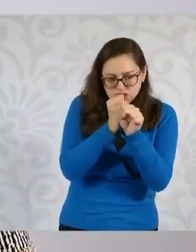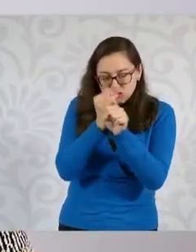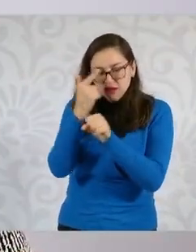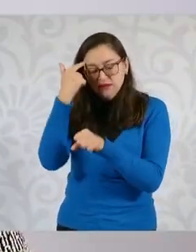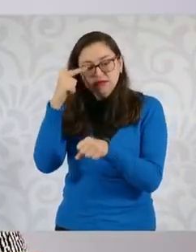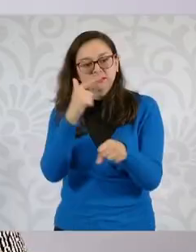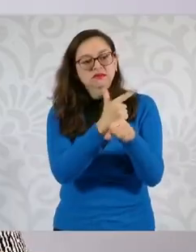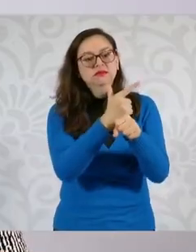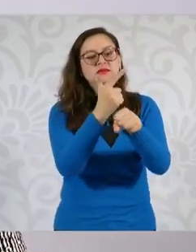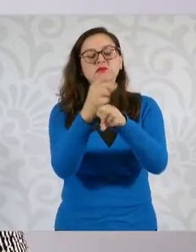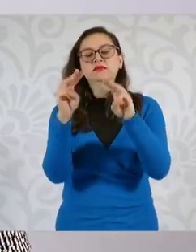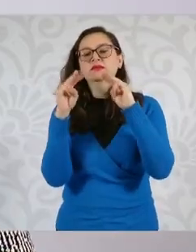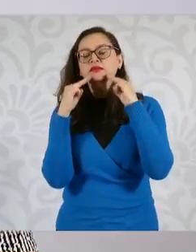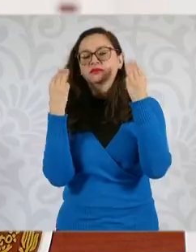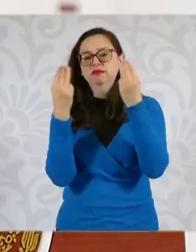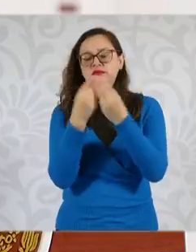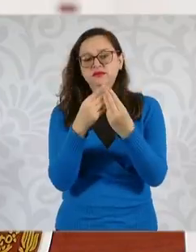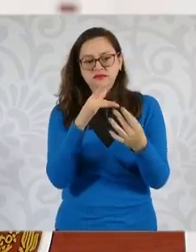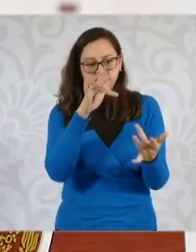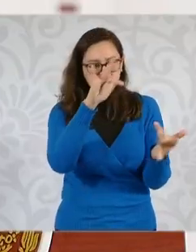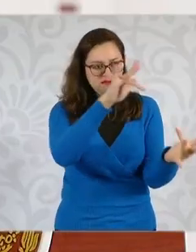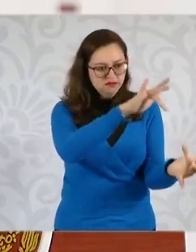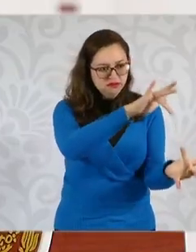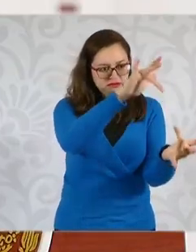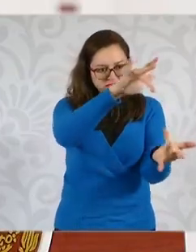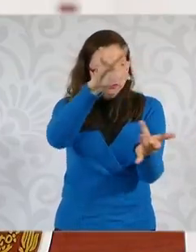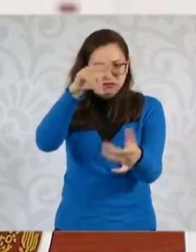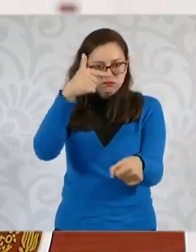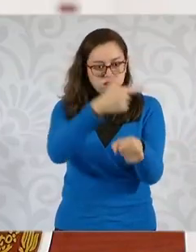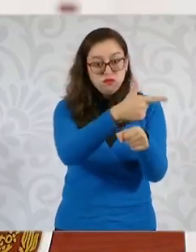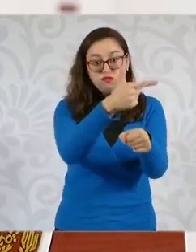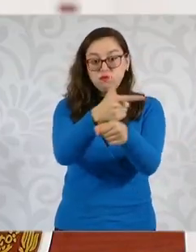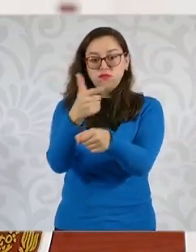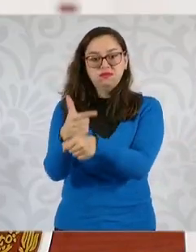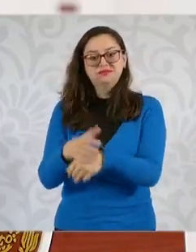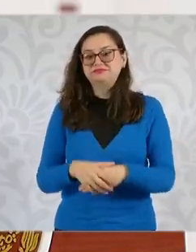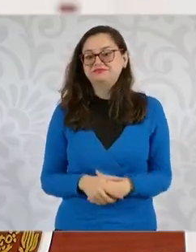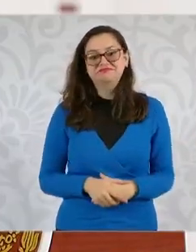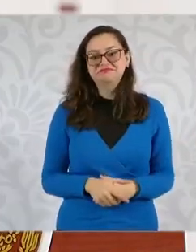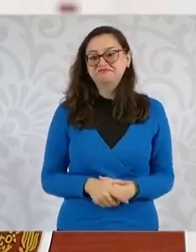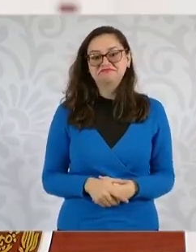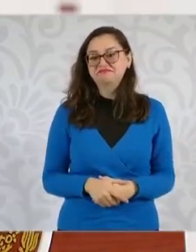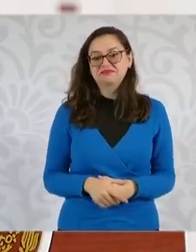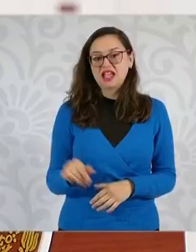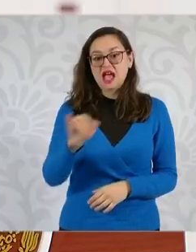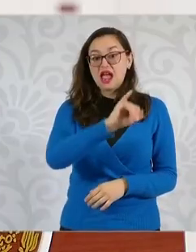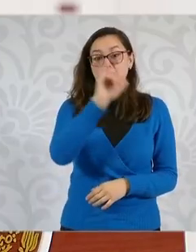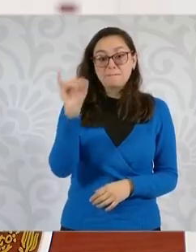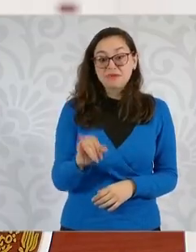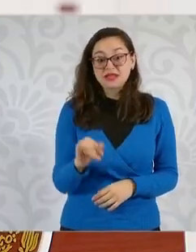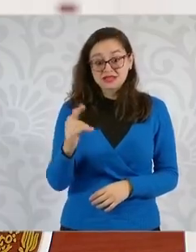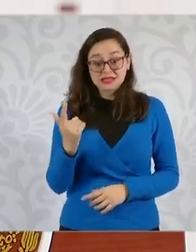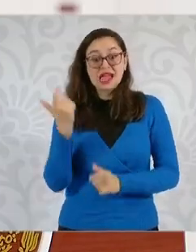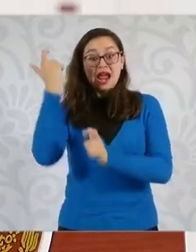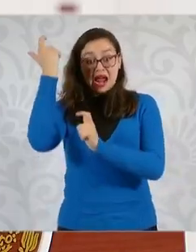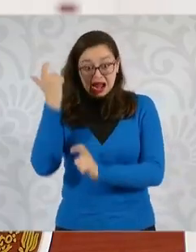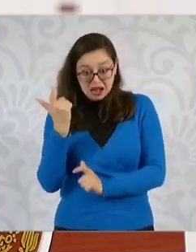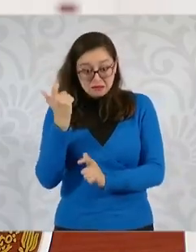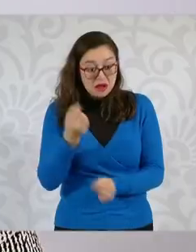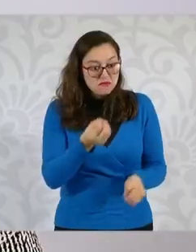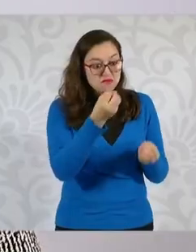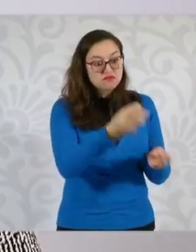organizaciones criminales, lo cual nunca ocurrió, sino que ese armamento sirvió